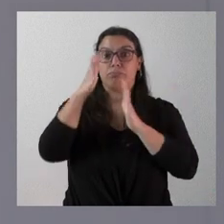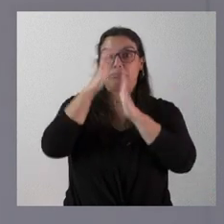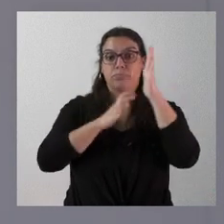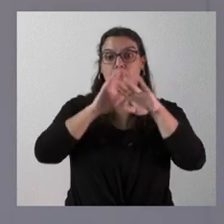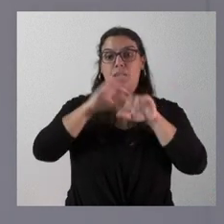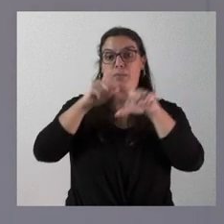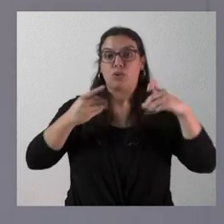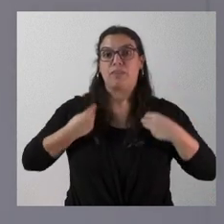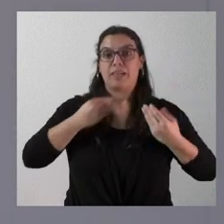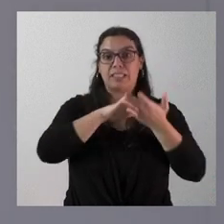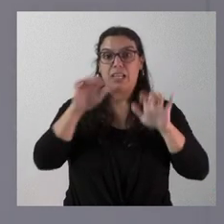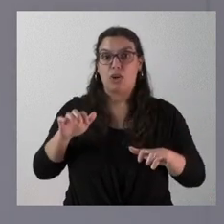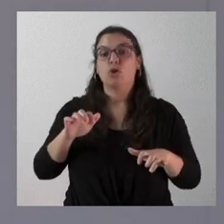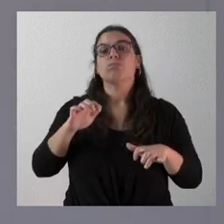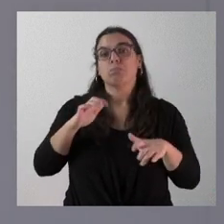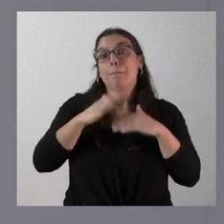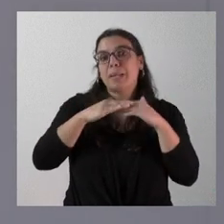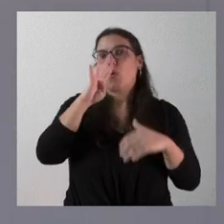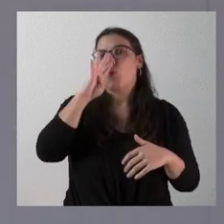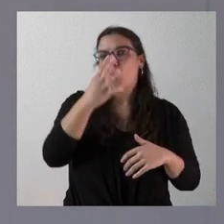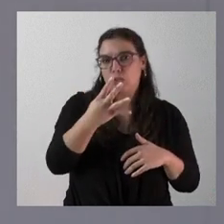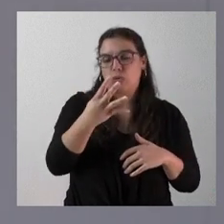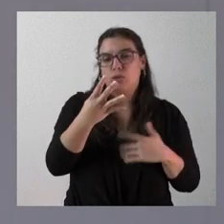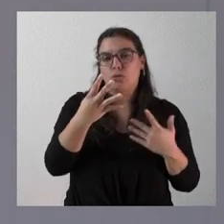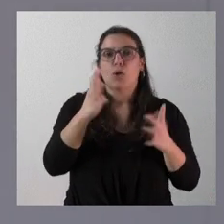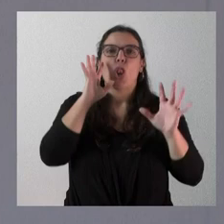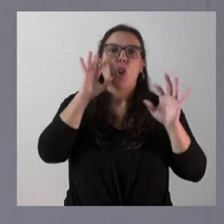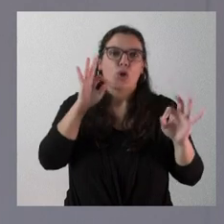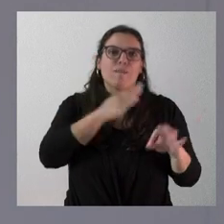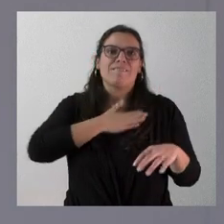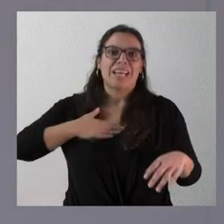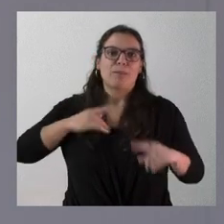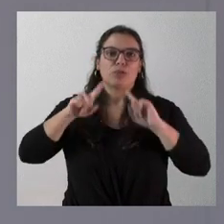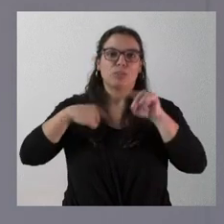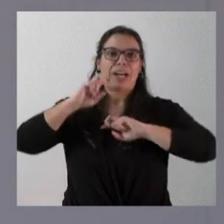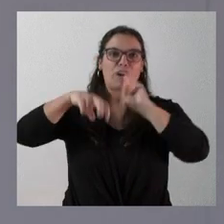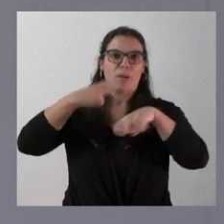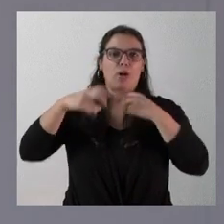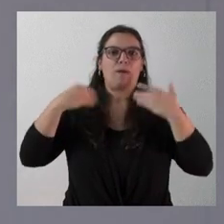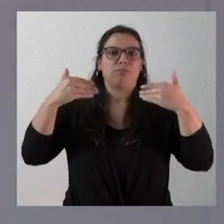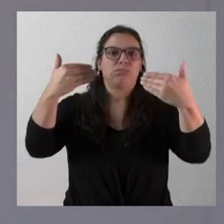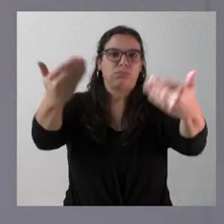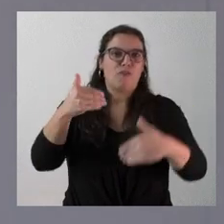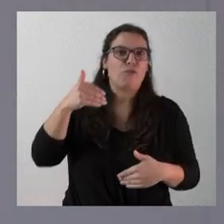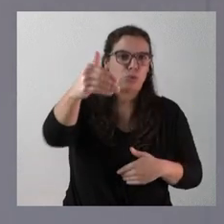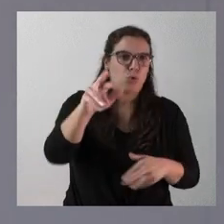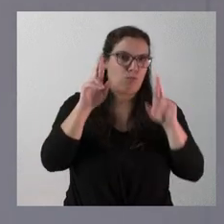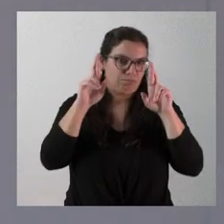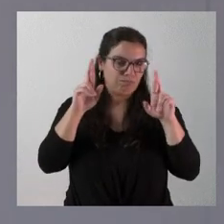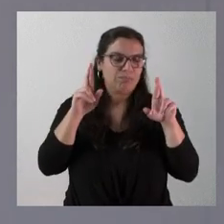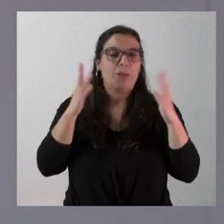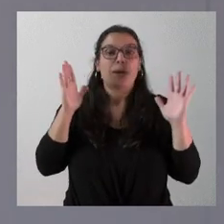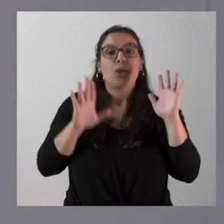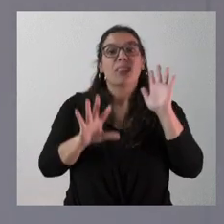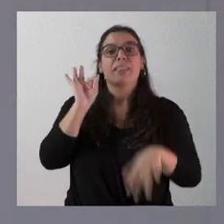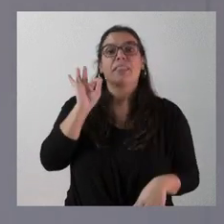Castilla y león va a durar al menos estos cuatro años la idea lógicamente será poderlo irlo renovando en el futuro y por tanto no es una decisión